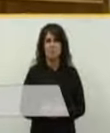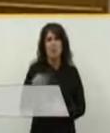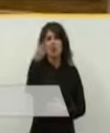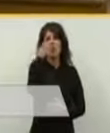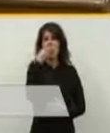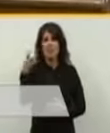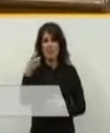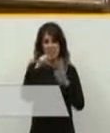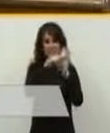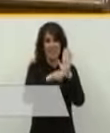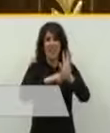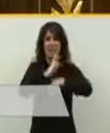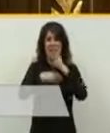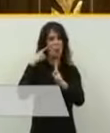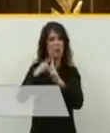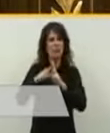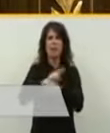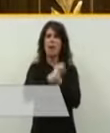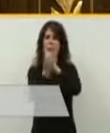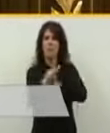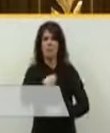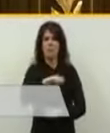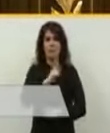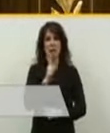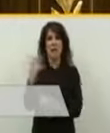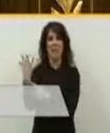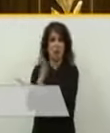Para cambiar España y no 5, 200.